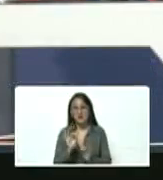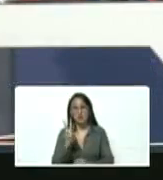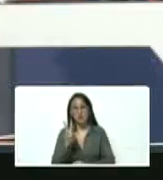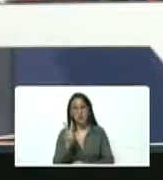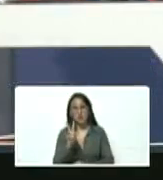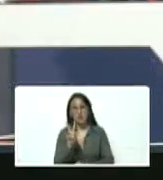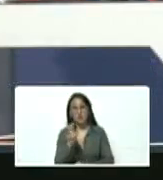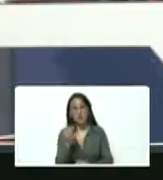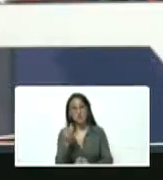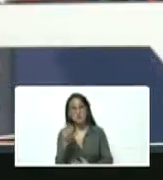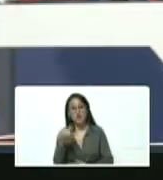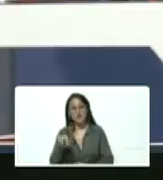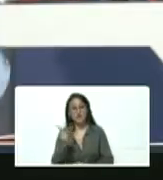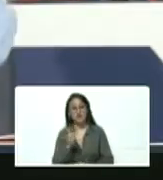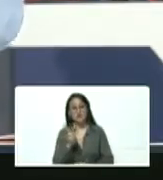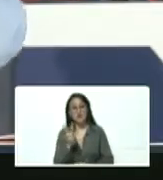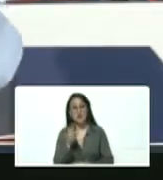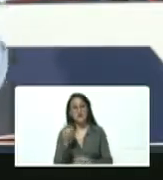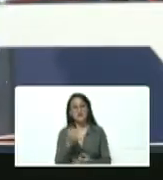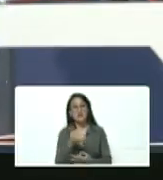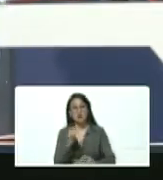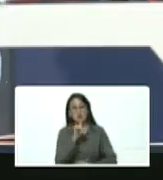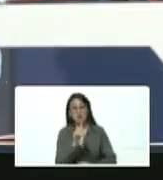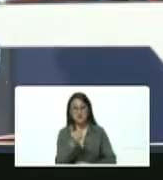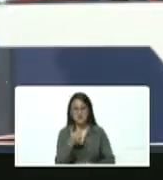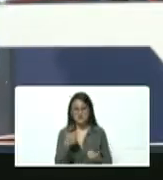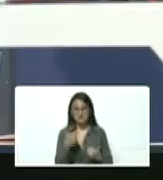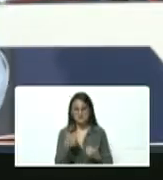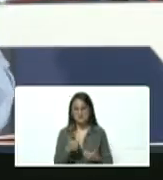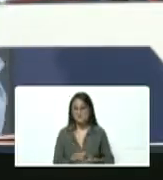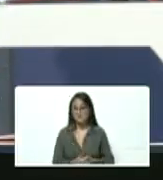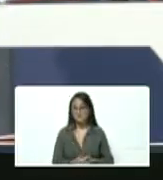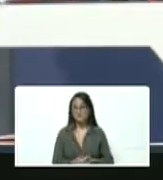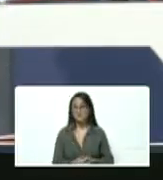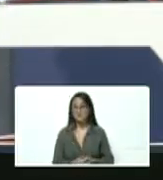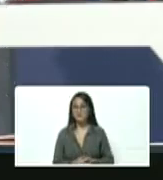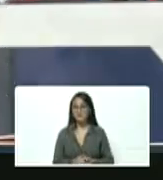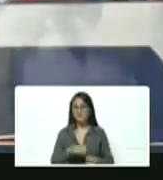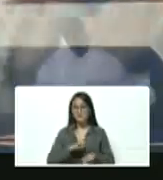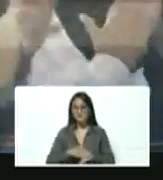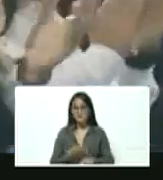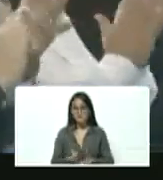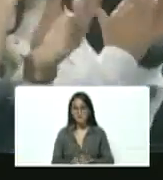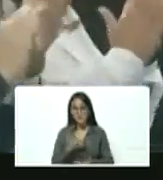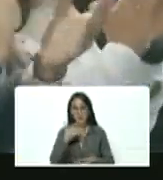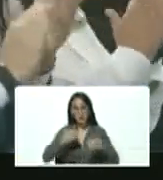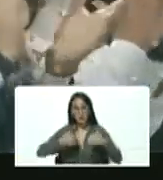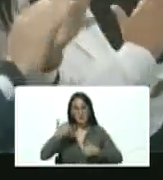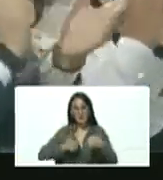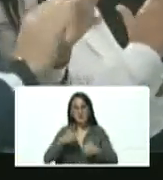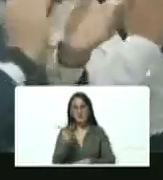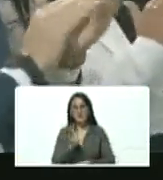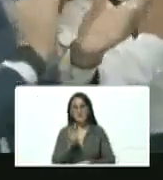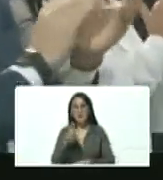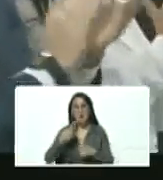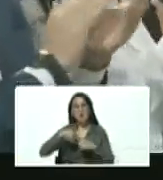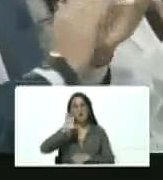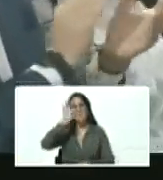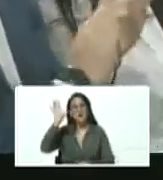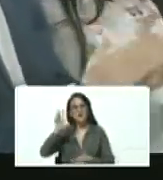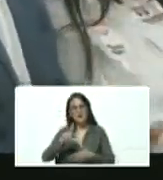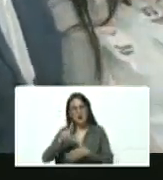dígitos en Venezuela. Es una extraordinaria noticia. ¿Por qué? Porque si comparamos a Venezuela con los otros países de